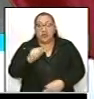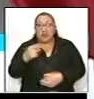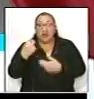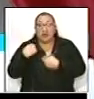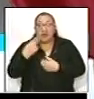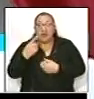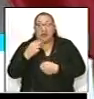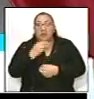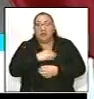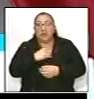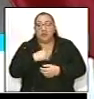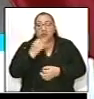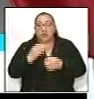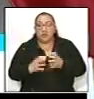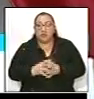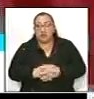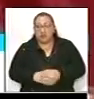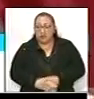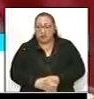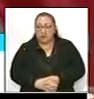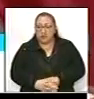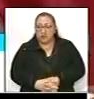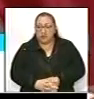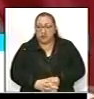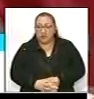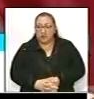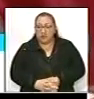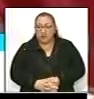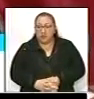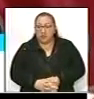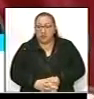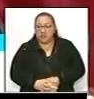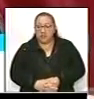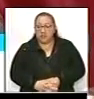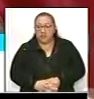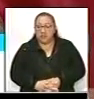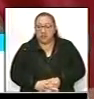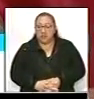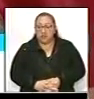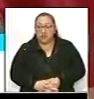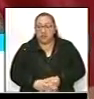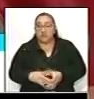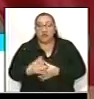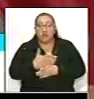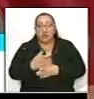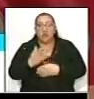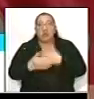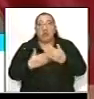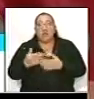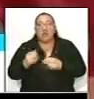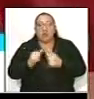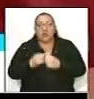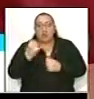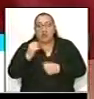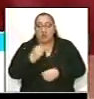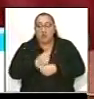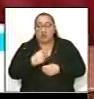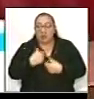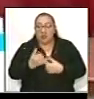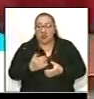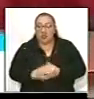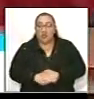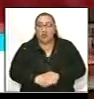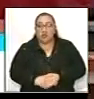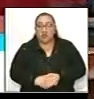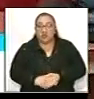representante del Ministerio de Justicia y Derechos Humanos, para que nos comparta también lo avanzado y la perspectiva que tiene el MINJUS